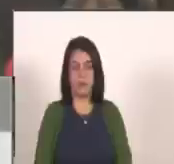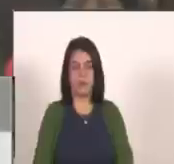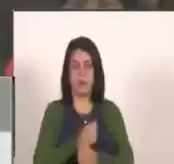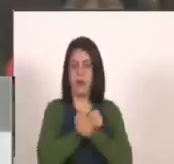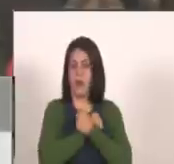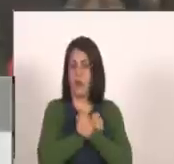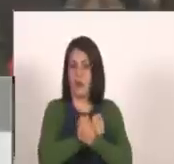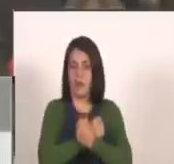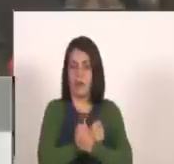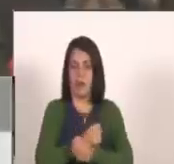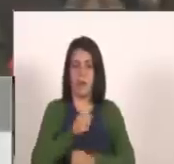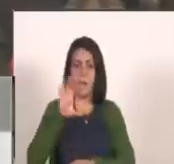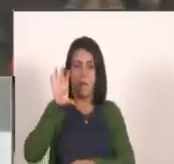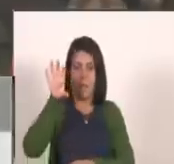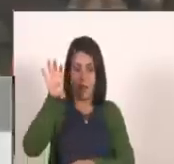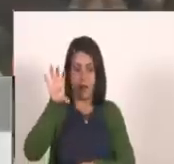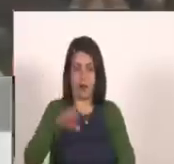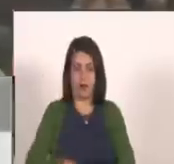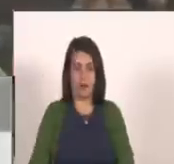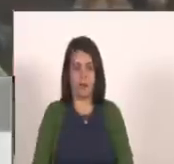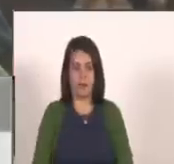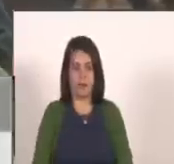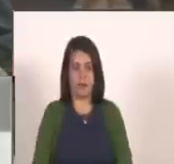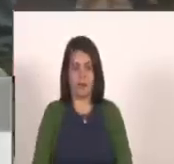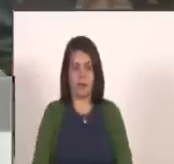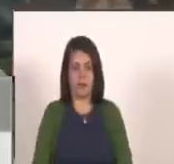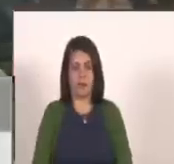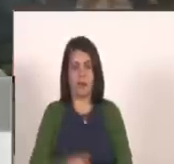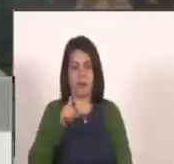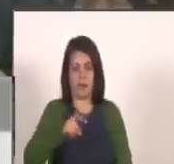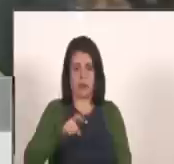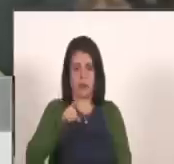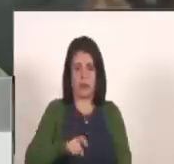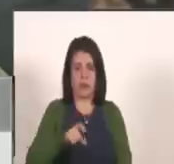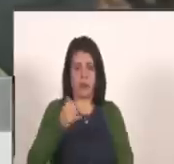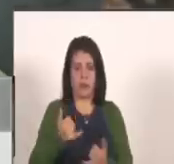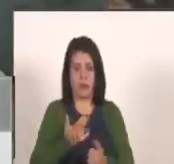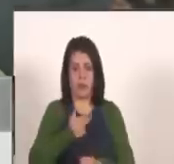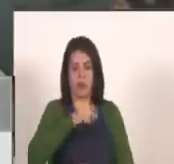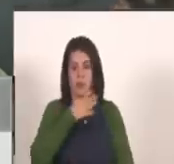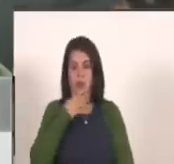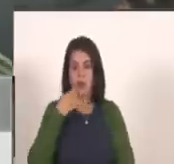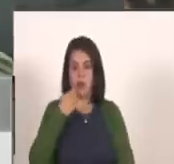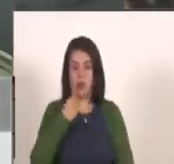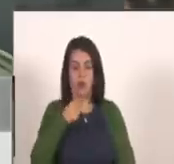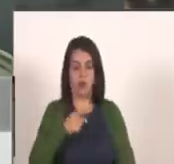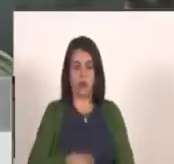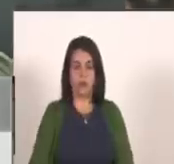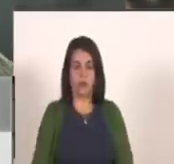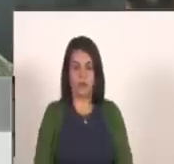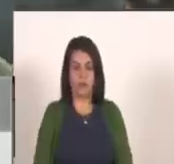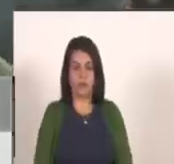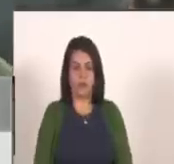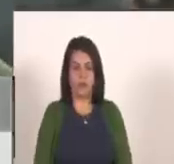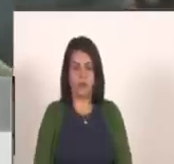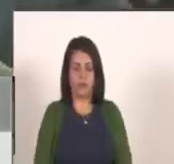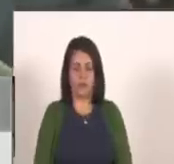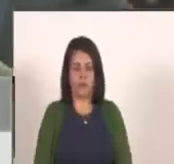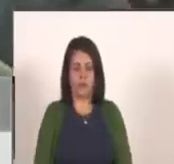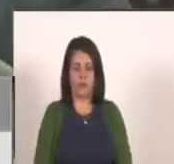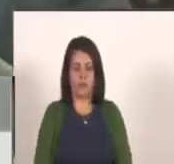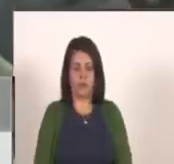el amor patrio, que estamos necesitando que nuestros jóvenes lo